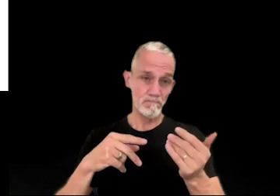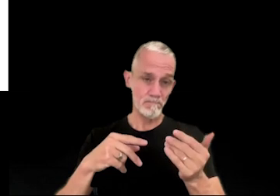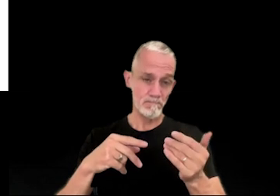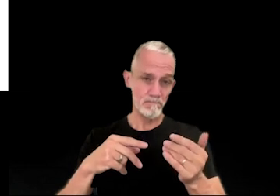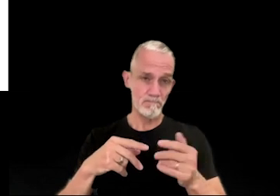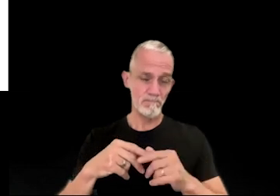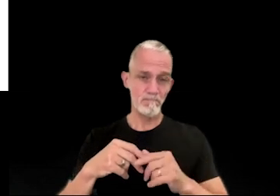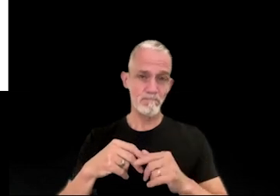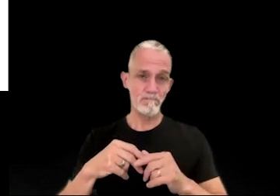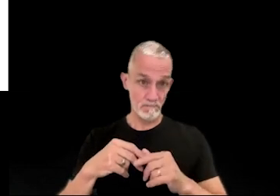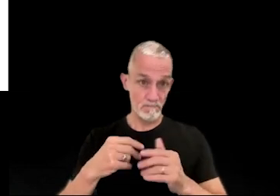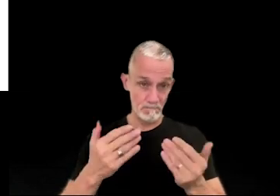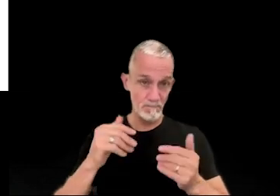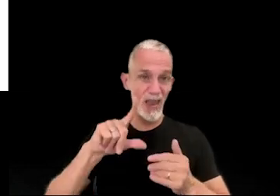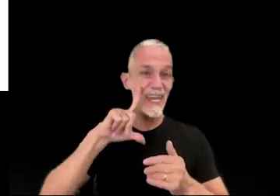te escucho.